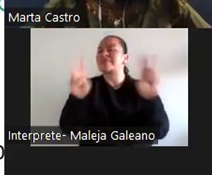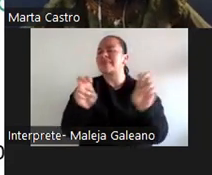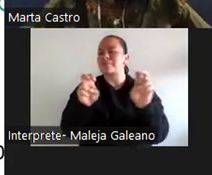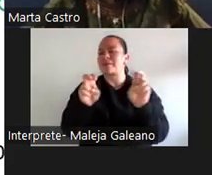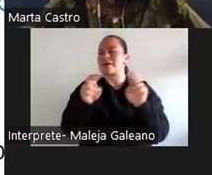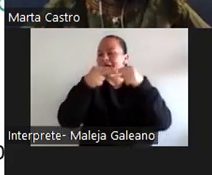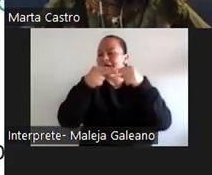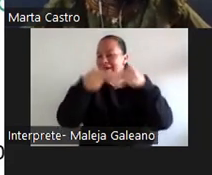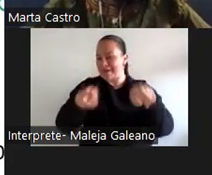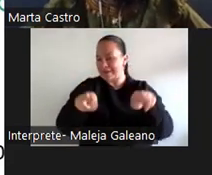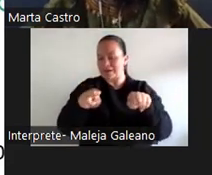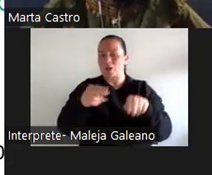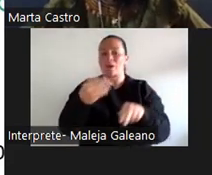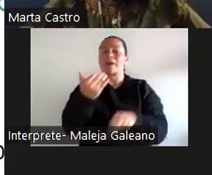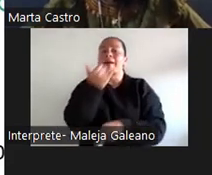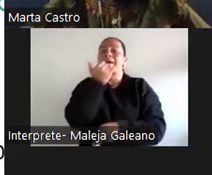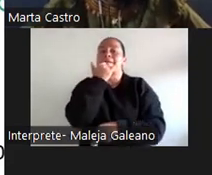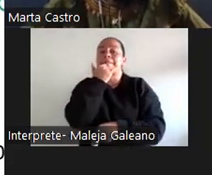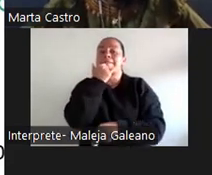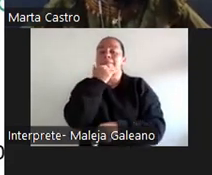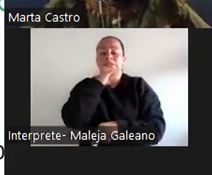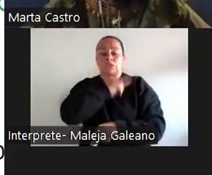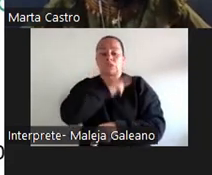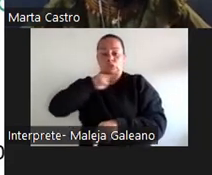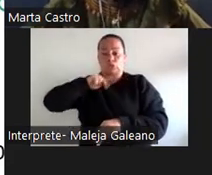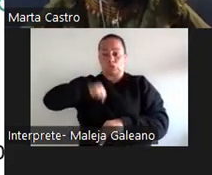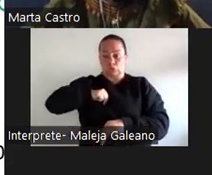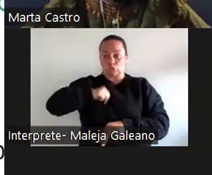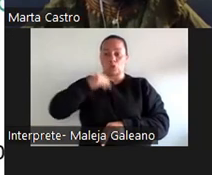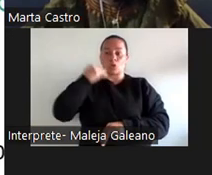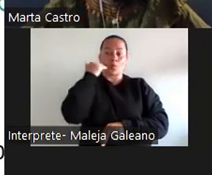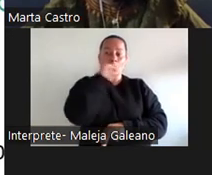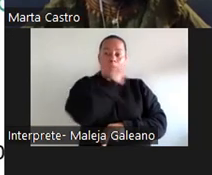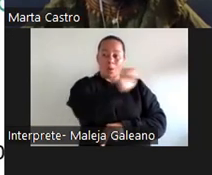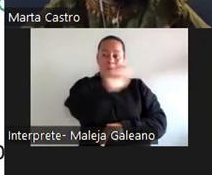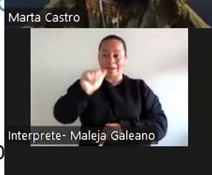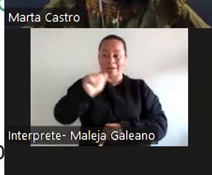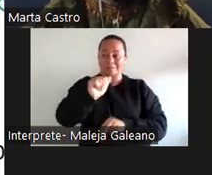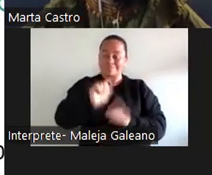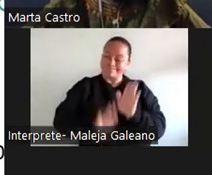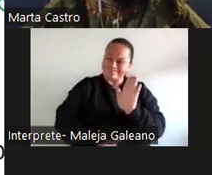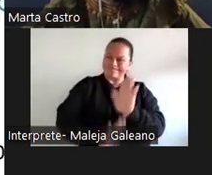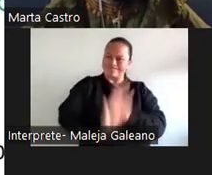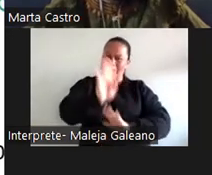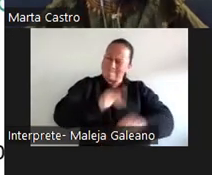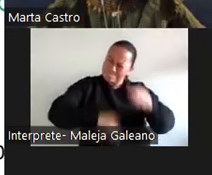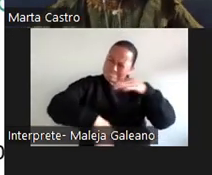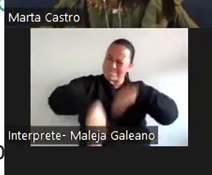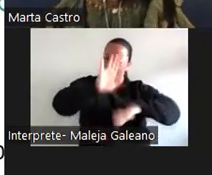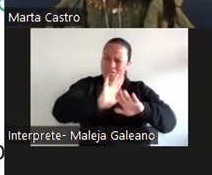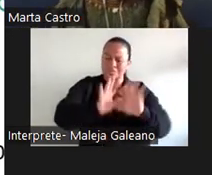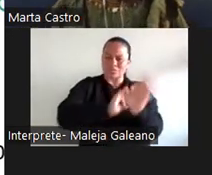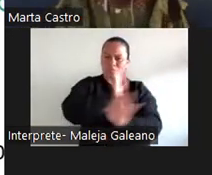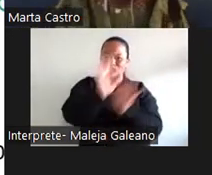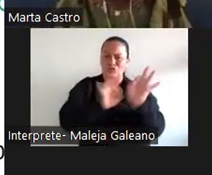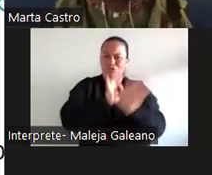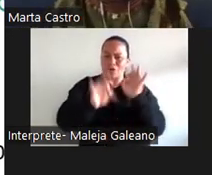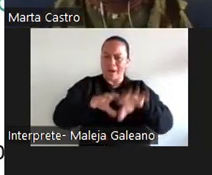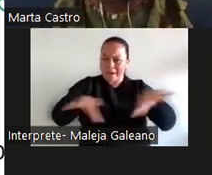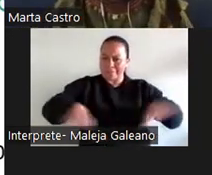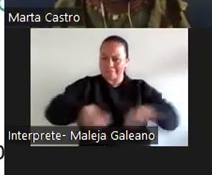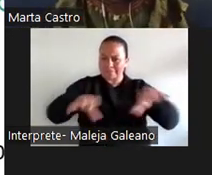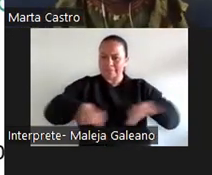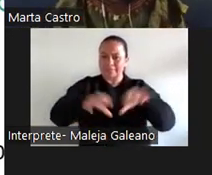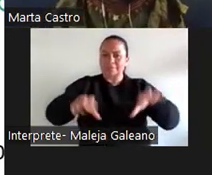pasa cuando somos nosotras las mujeres que desarrollamos mayormente estos Estas actividades de cuidado eh